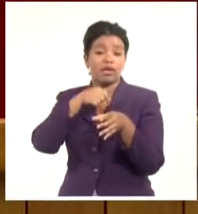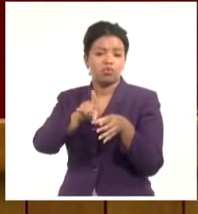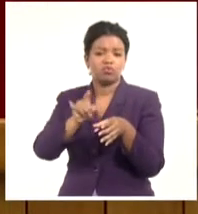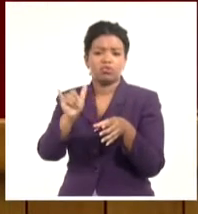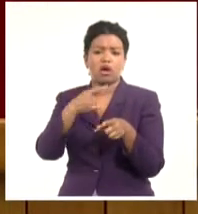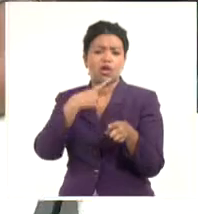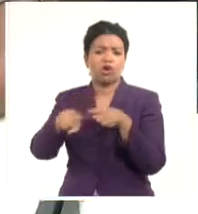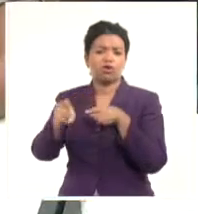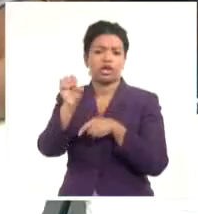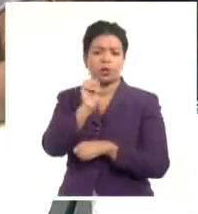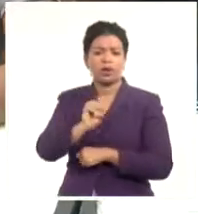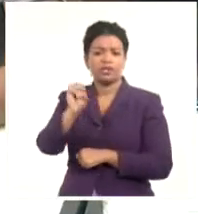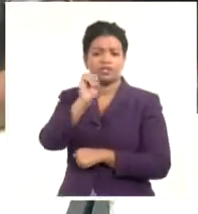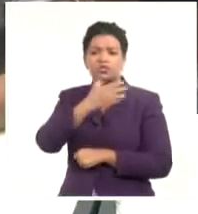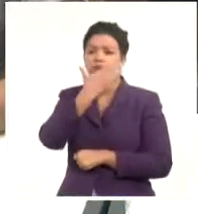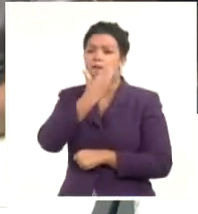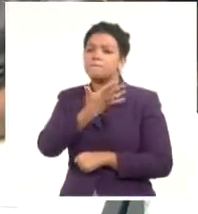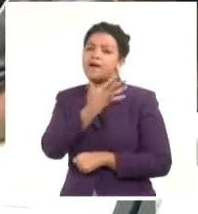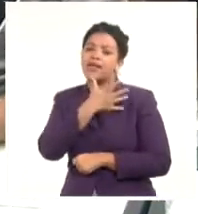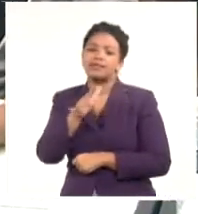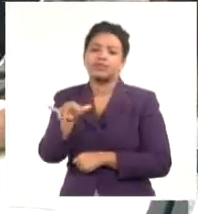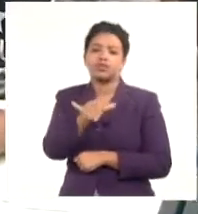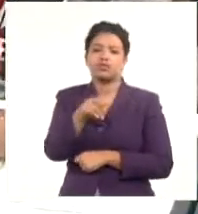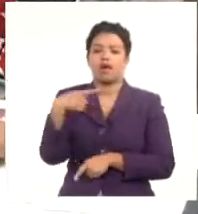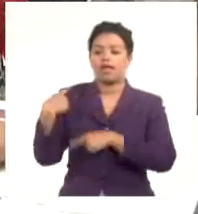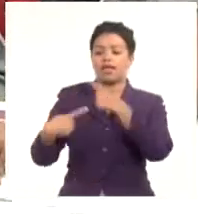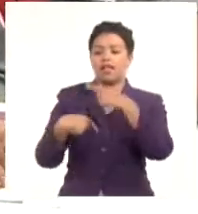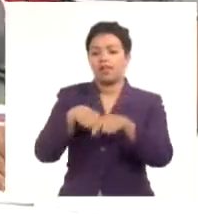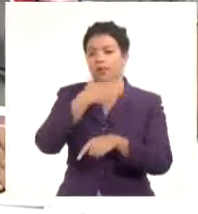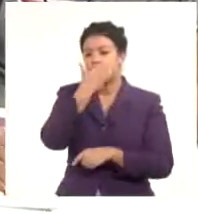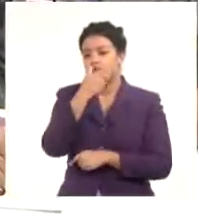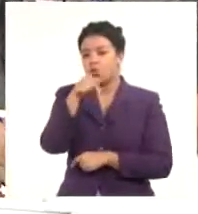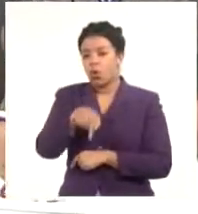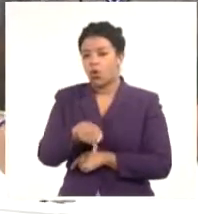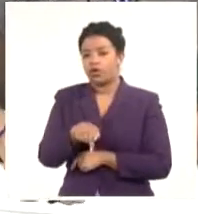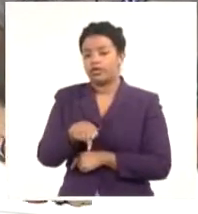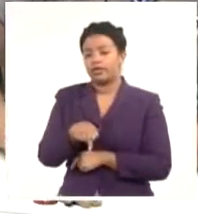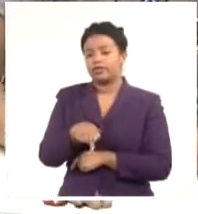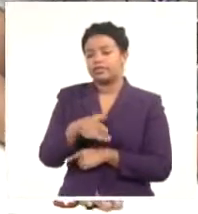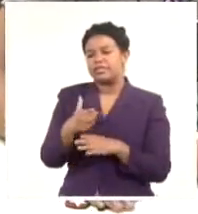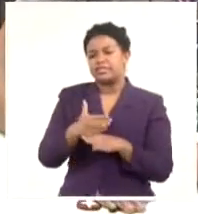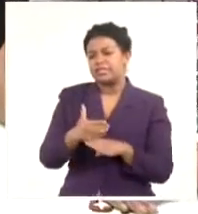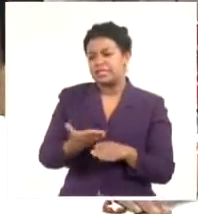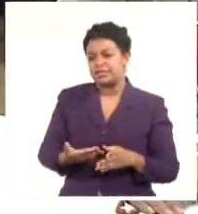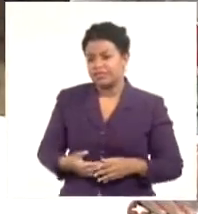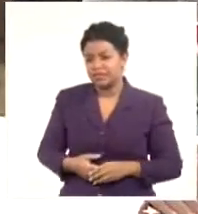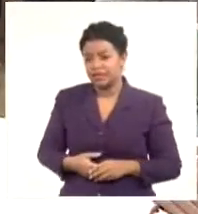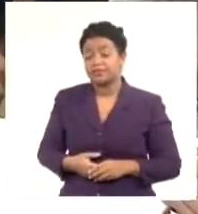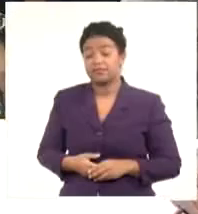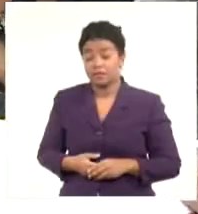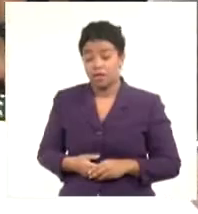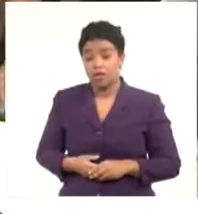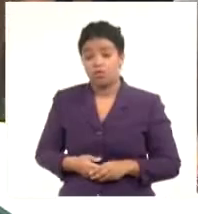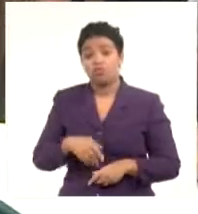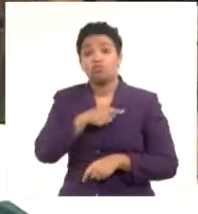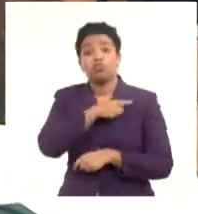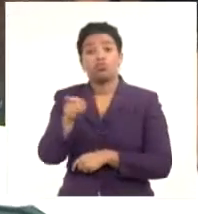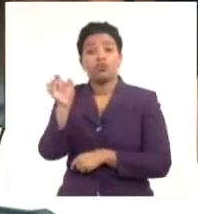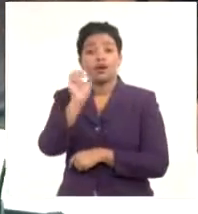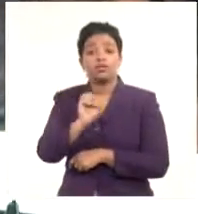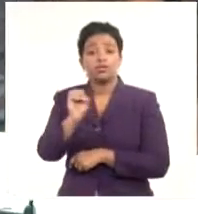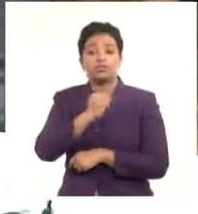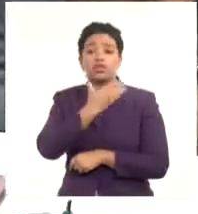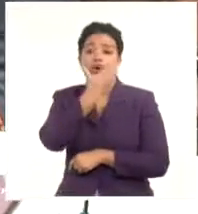organizaciones juveniles se parezcan a los jóvenes de hoy, no es una frase vacía. es una organización de ustedes, de los